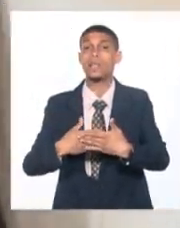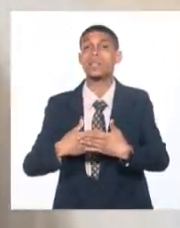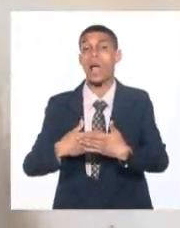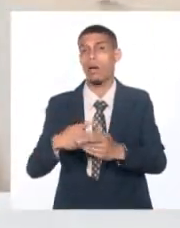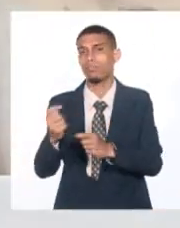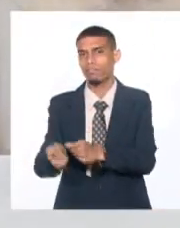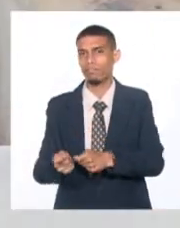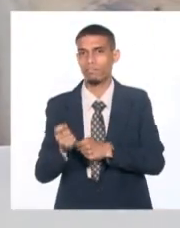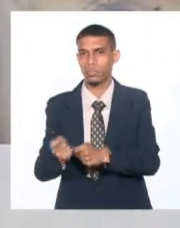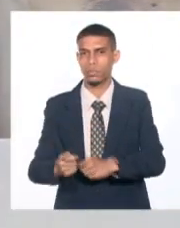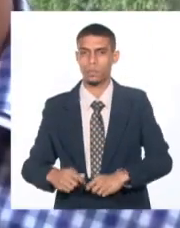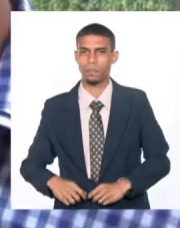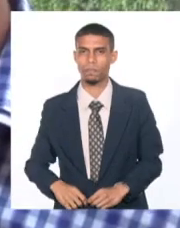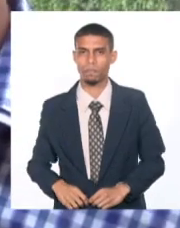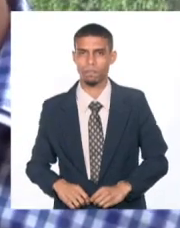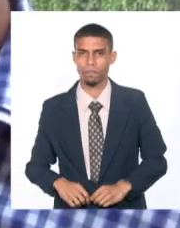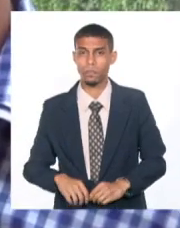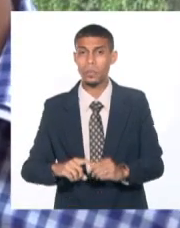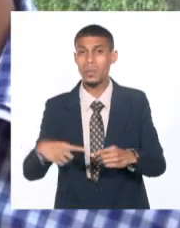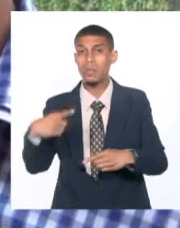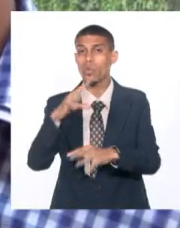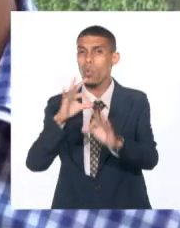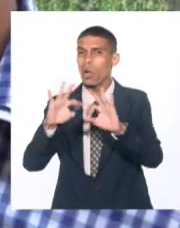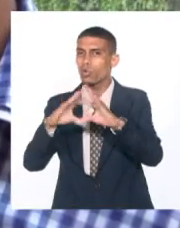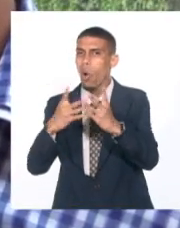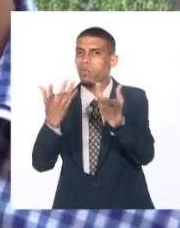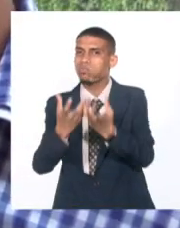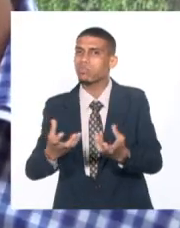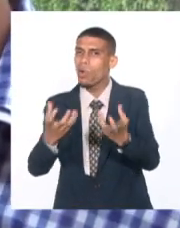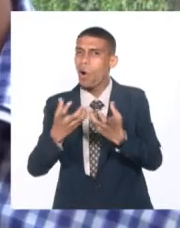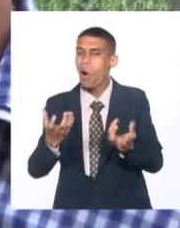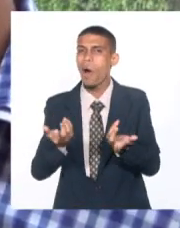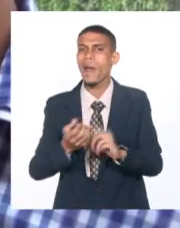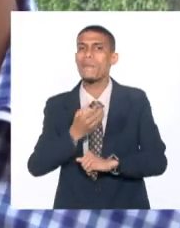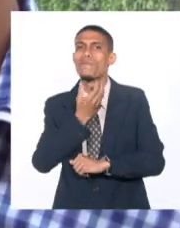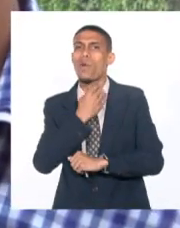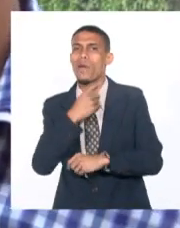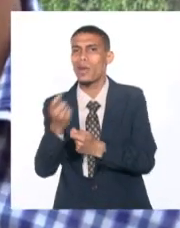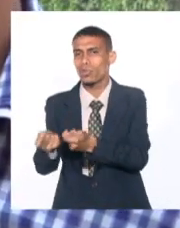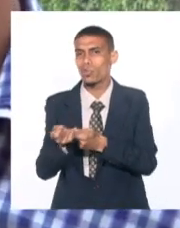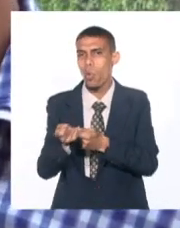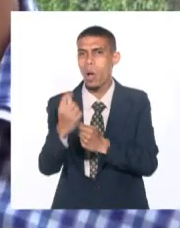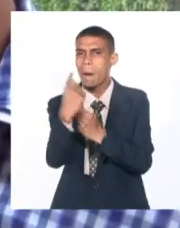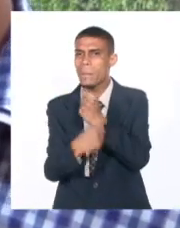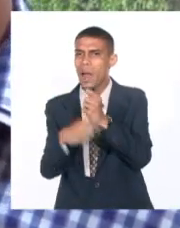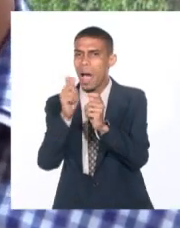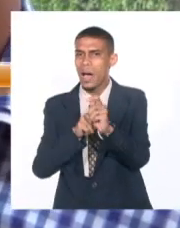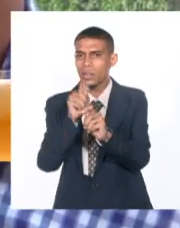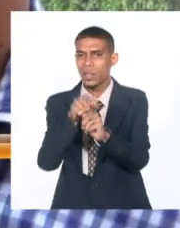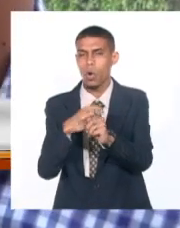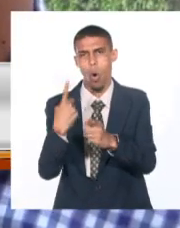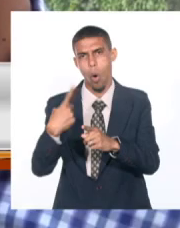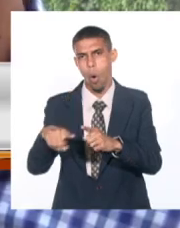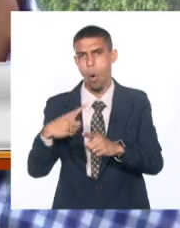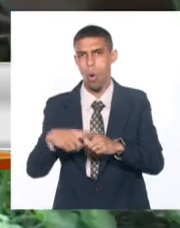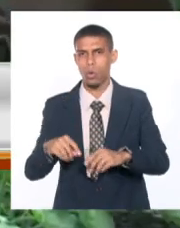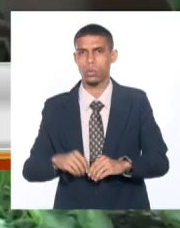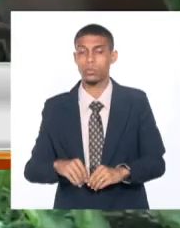de proteger principalmente las viandas, hortalizas y el programa de frutales vinculado como tal a las producciones